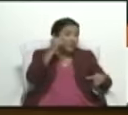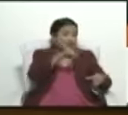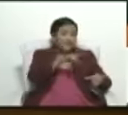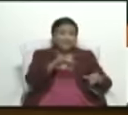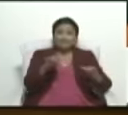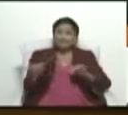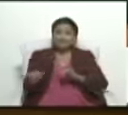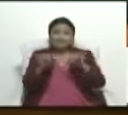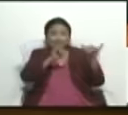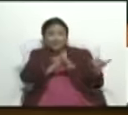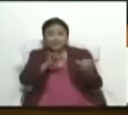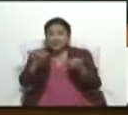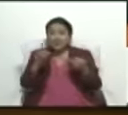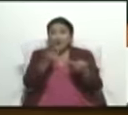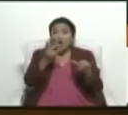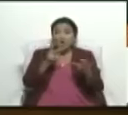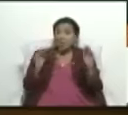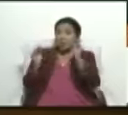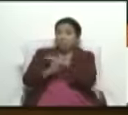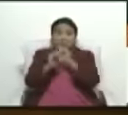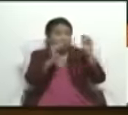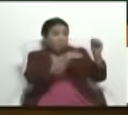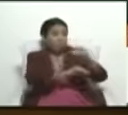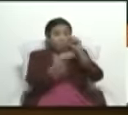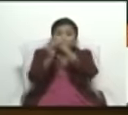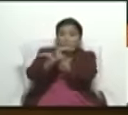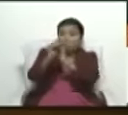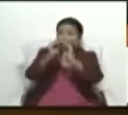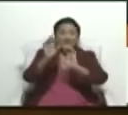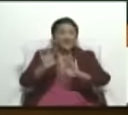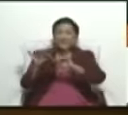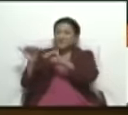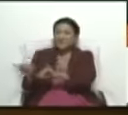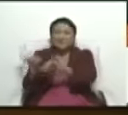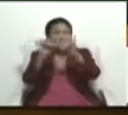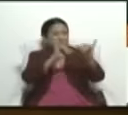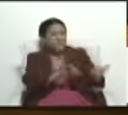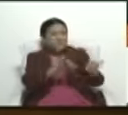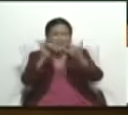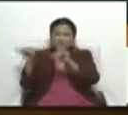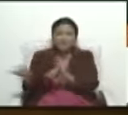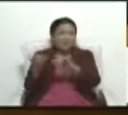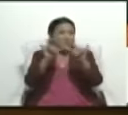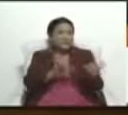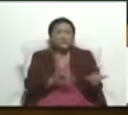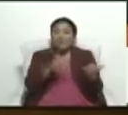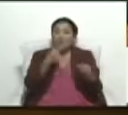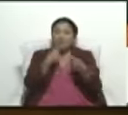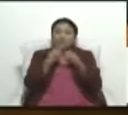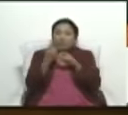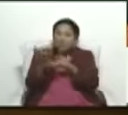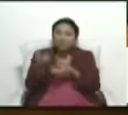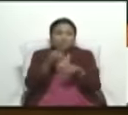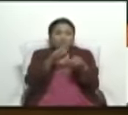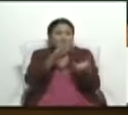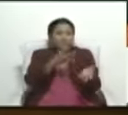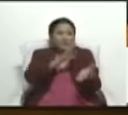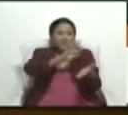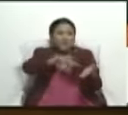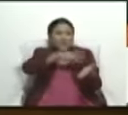línea contradictoria de cómo fue armándose este hecho, cómo lo planearon, cómo lo